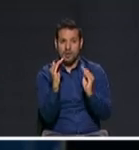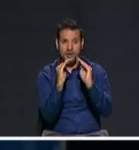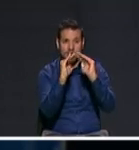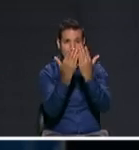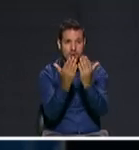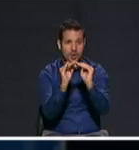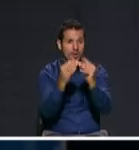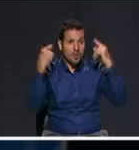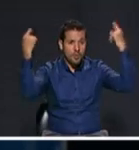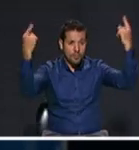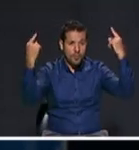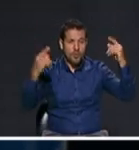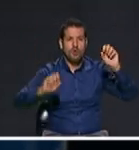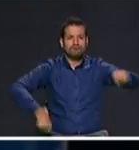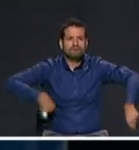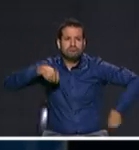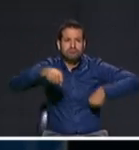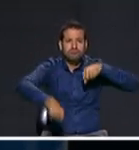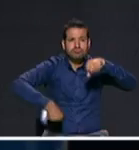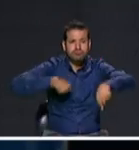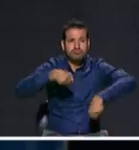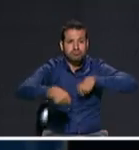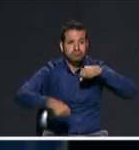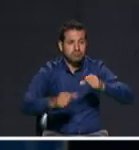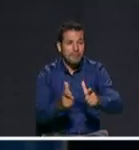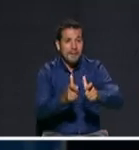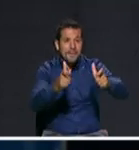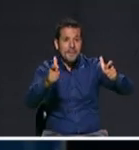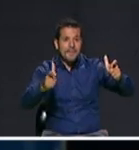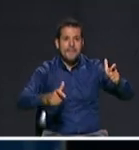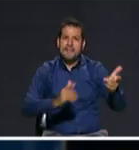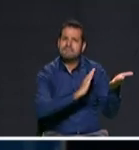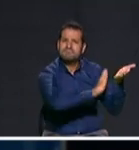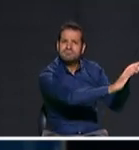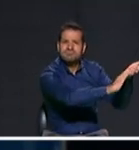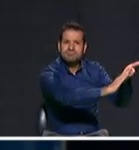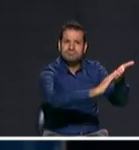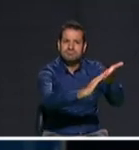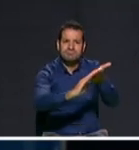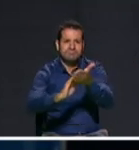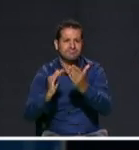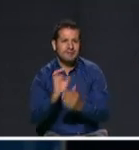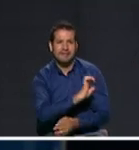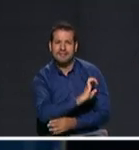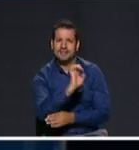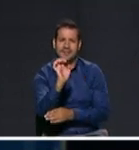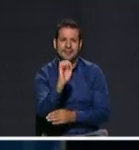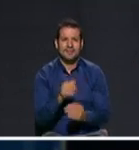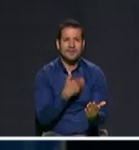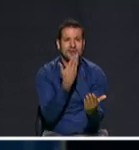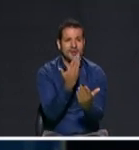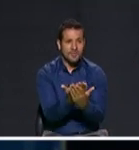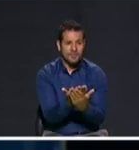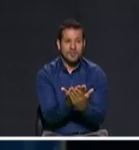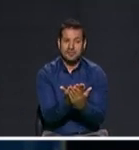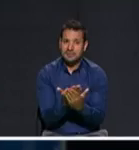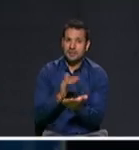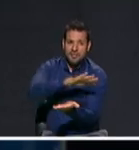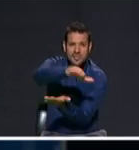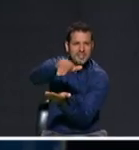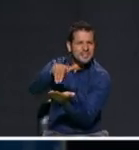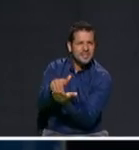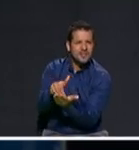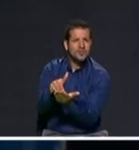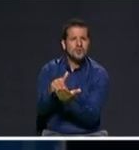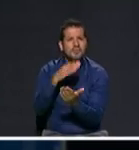infraestructura en ciclo rutas mejorarlas y aumentar la mayor infraestructura de ciclorrutas una apuesta contundente en el centro como